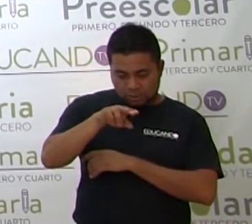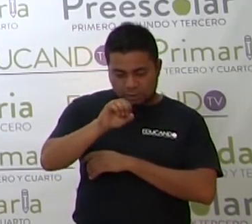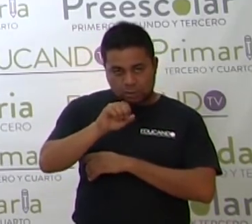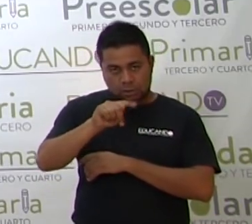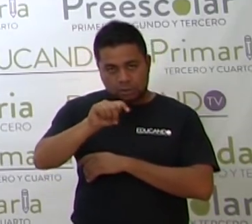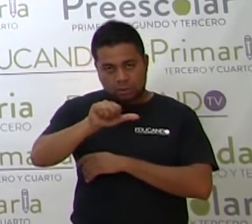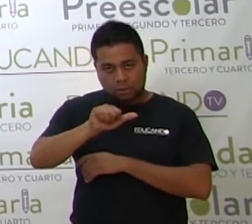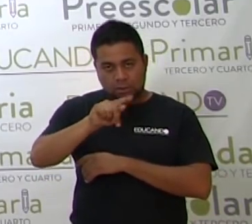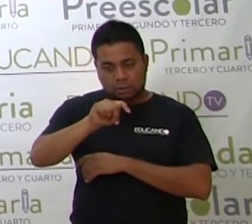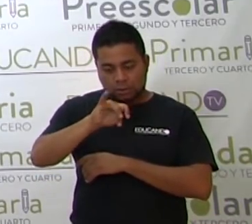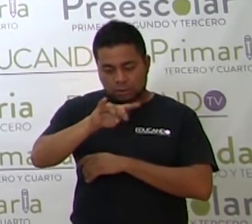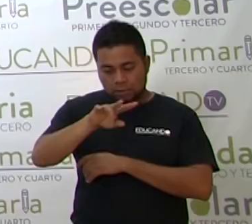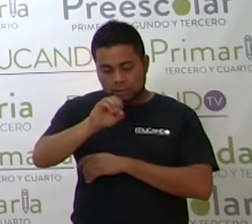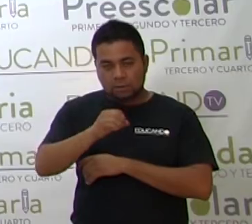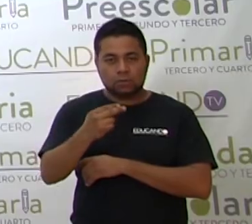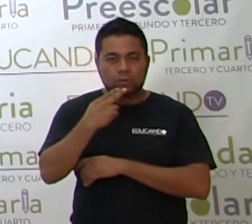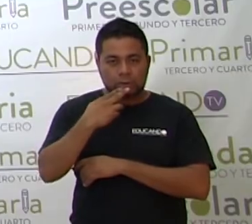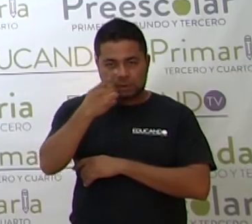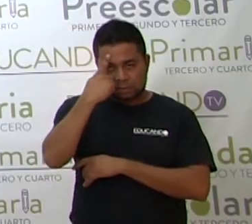la descripción